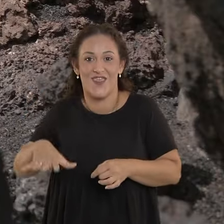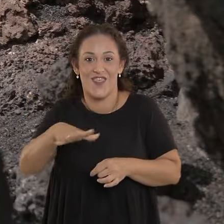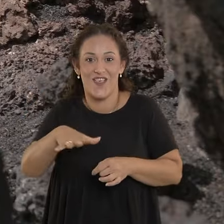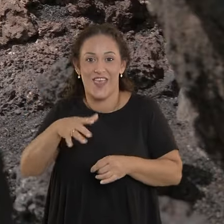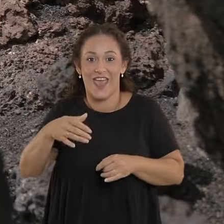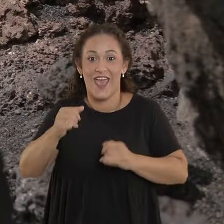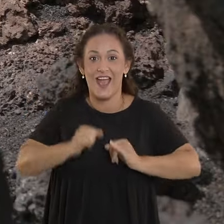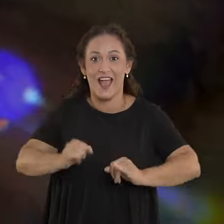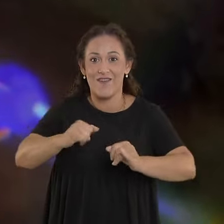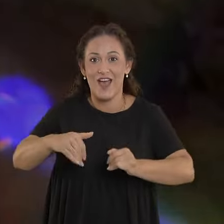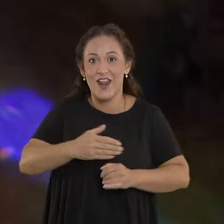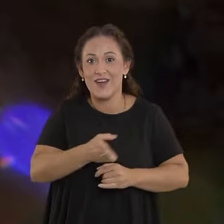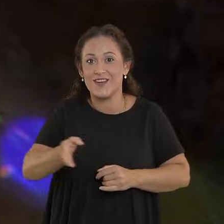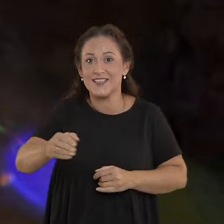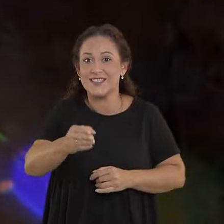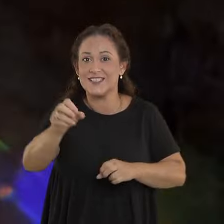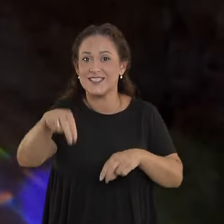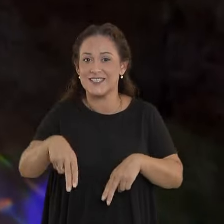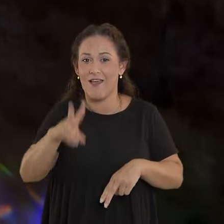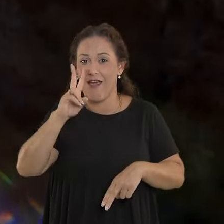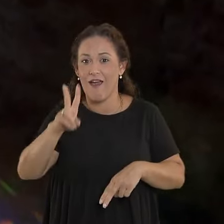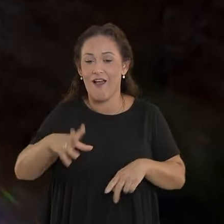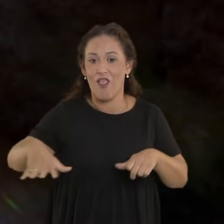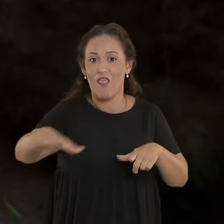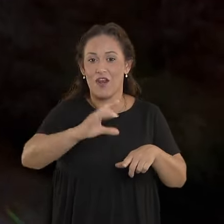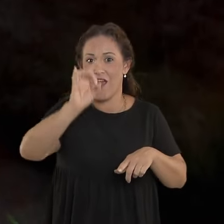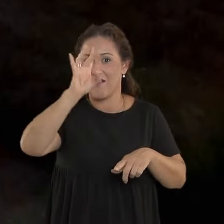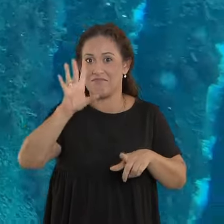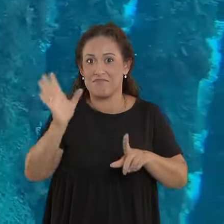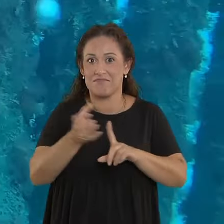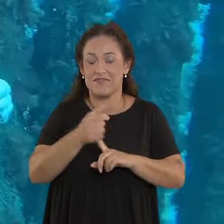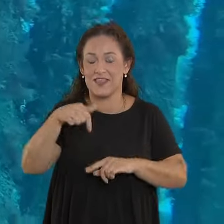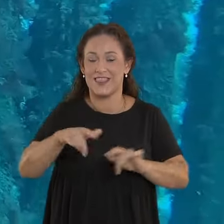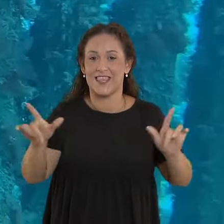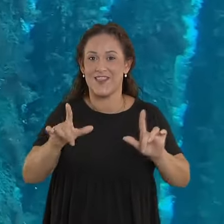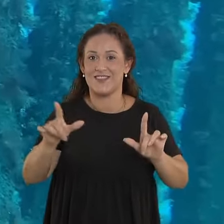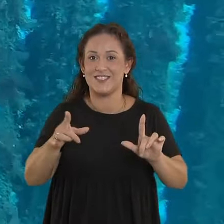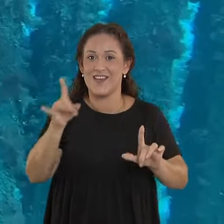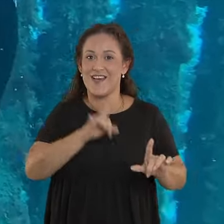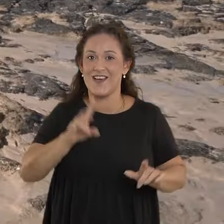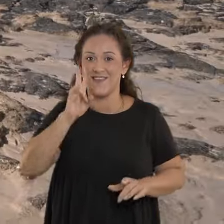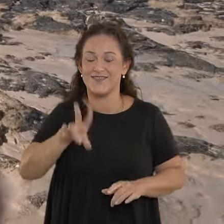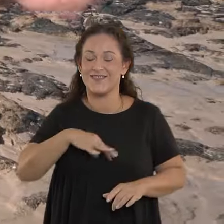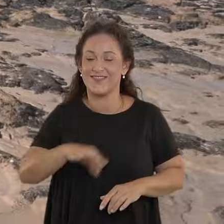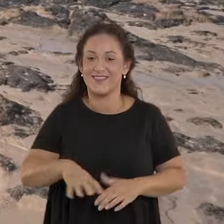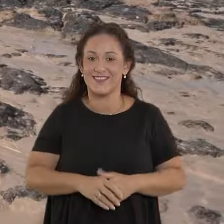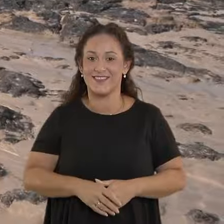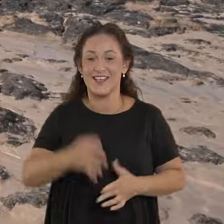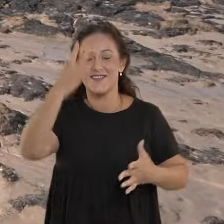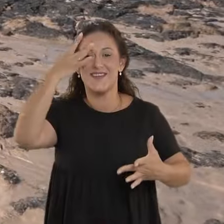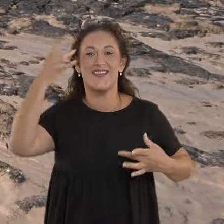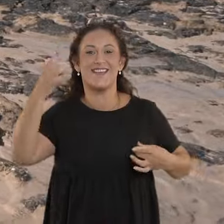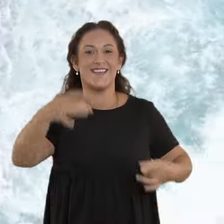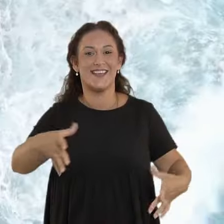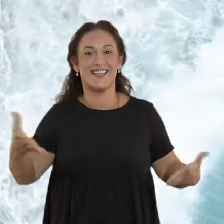encontrarlos. Caminar sin rumbo nos va a permitir hallar impresionantes parajes aquí, en Televisión Canaria. ¡Y por